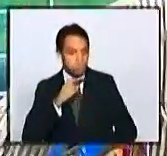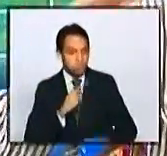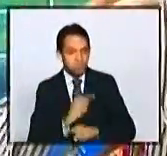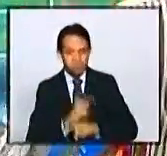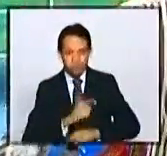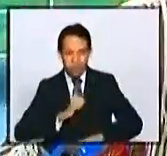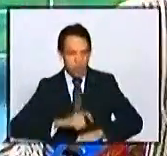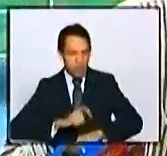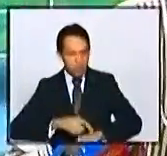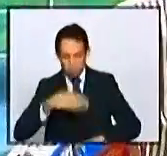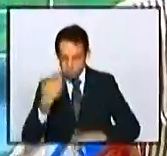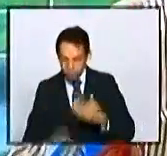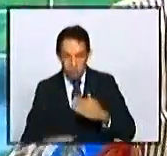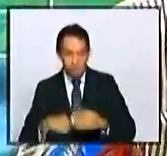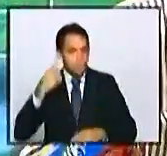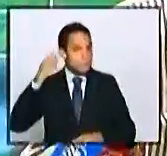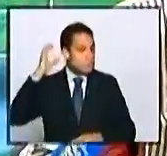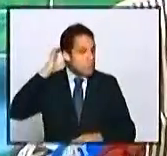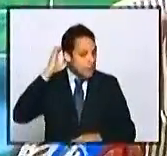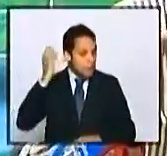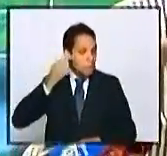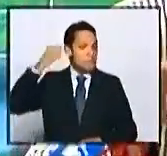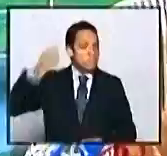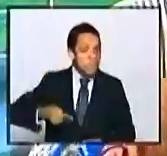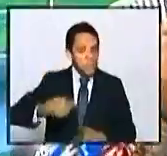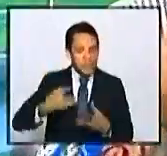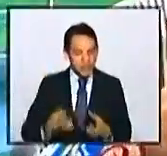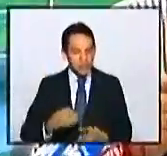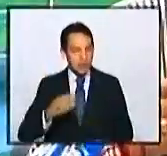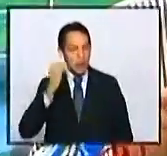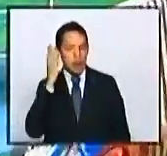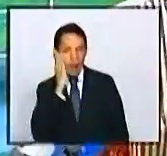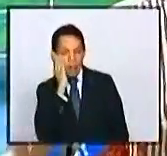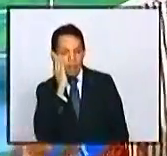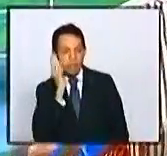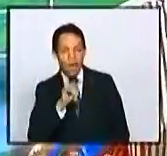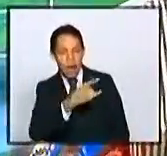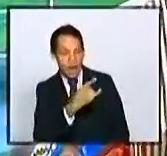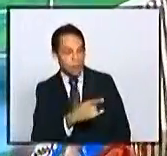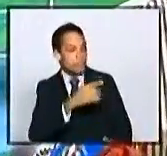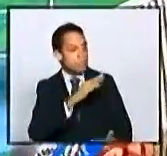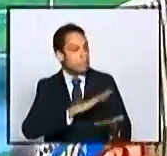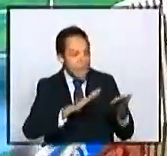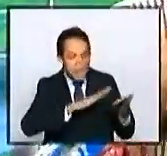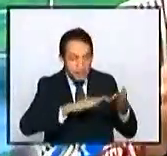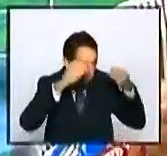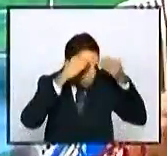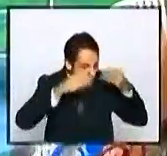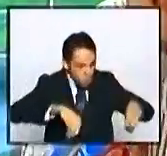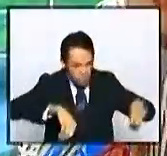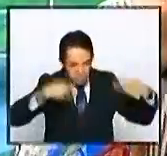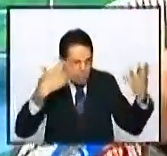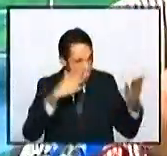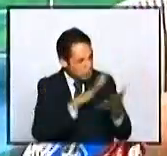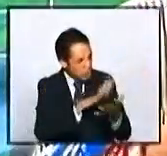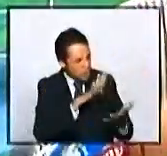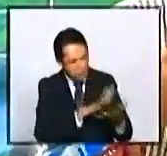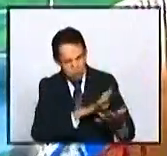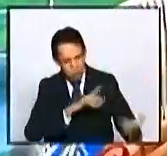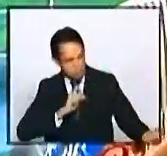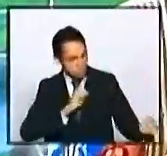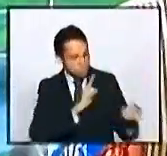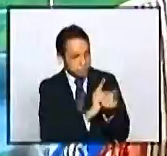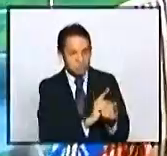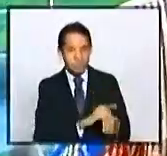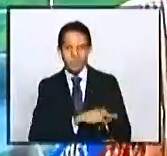a partir de órdenes. Denle la orden a ese cerebro que vamos a perdonar y vamos a buscar la reconciliación y les garantizo que eso les va a generar